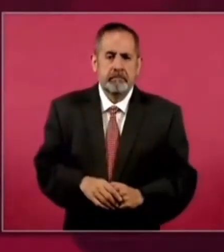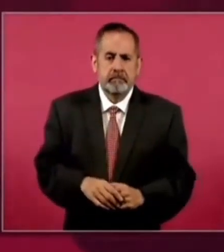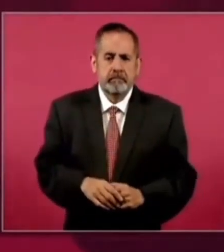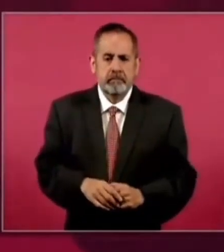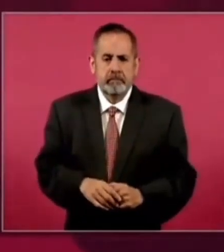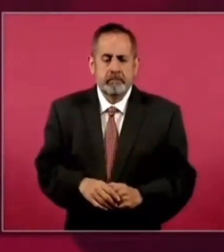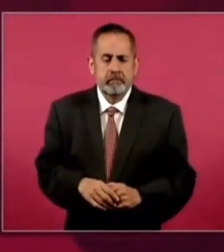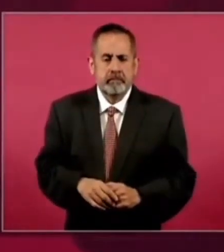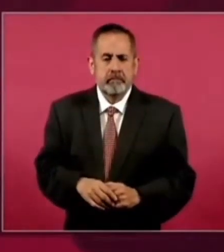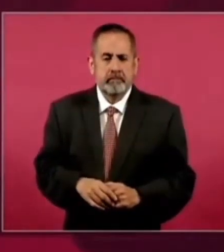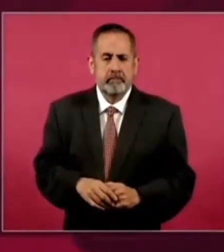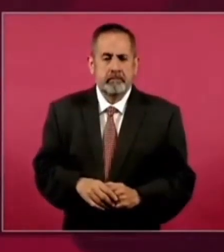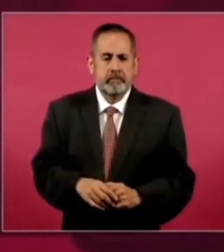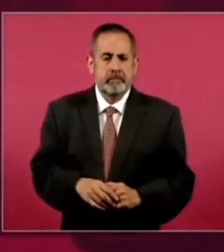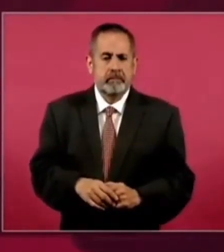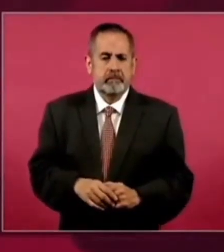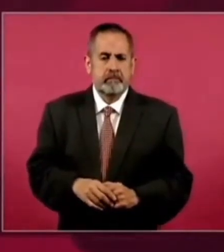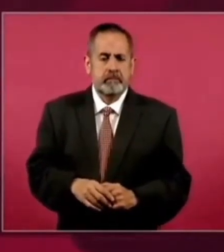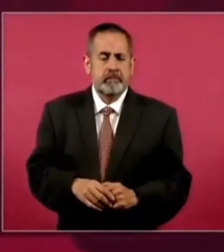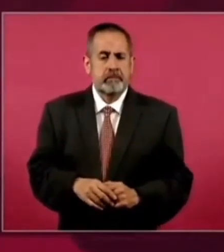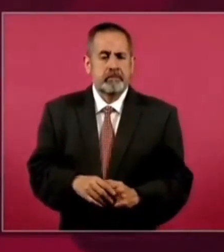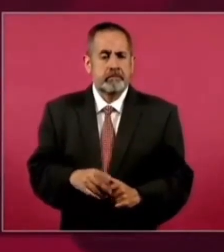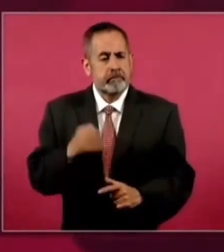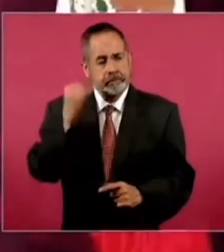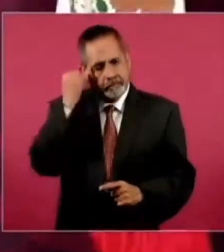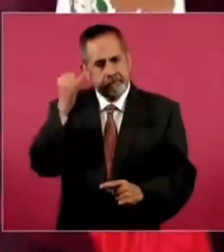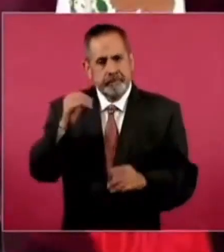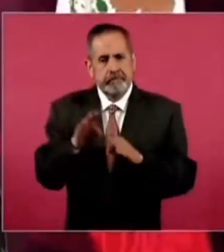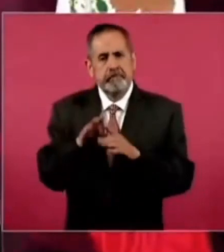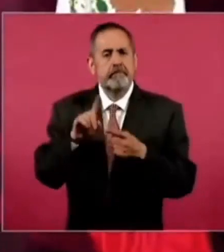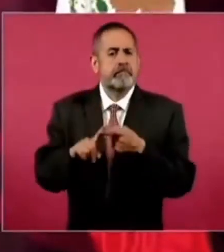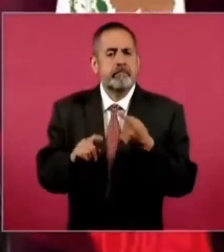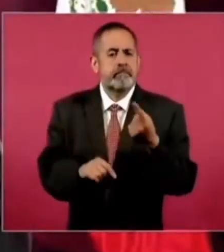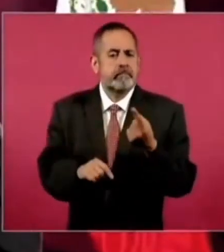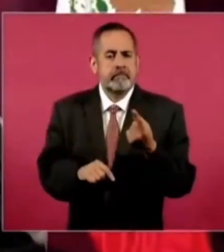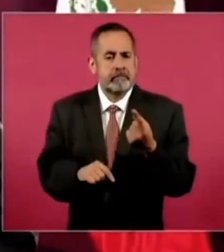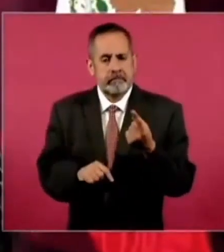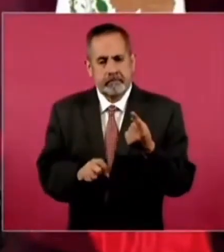que se tenía en la